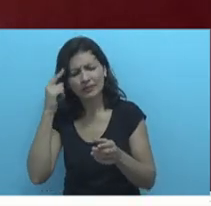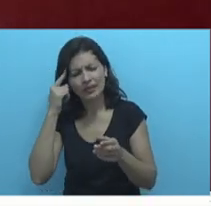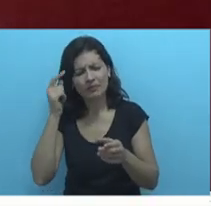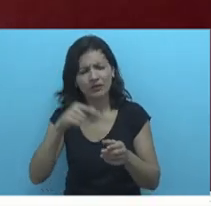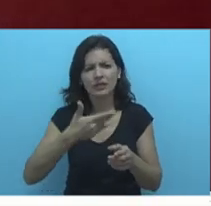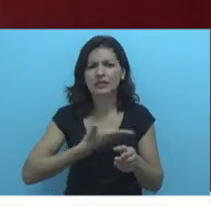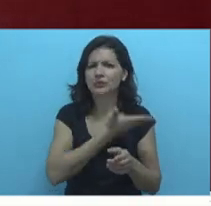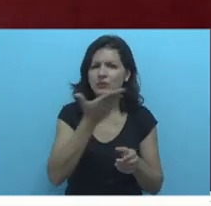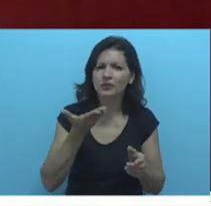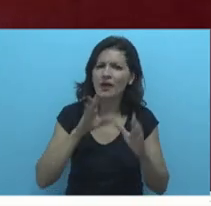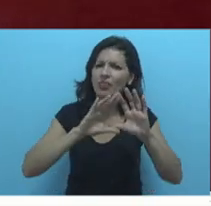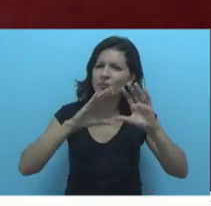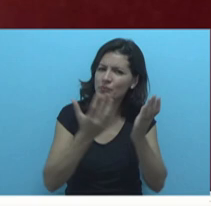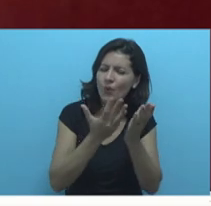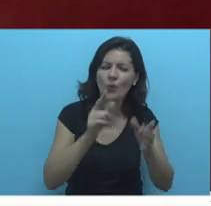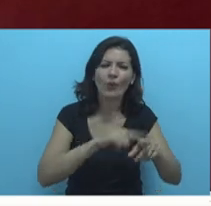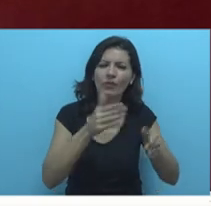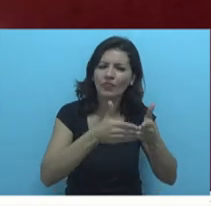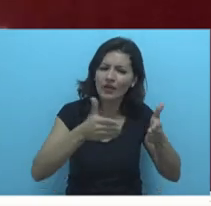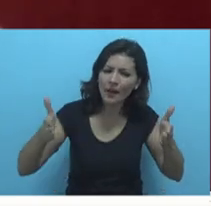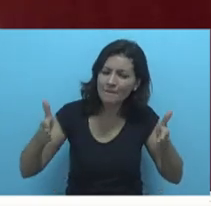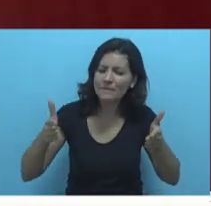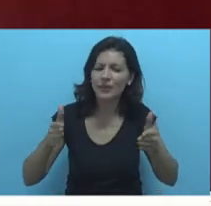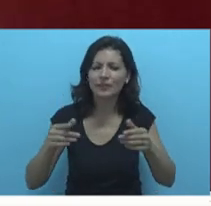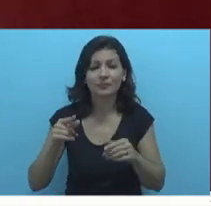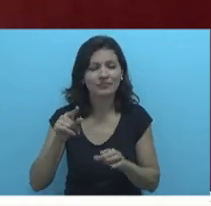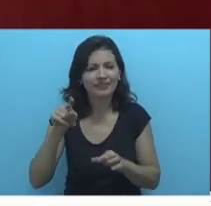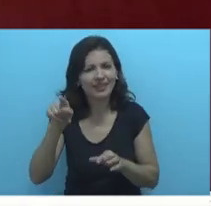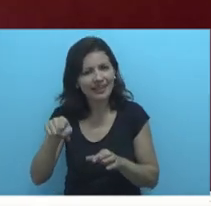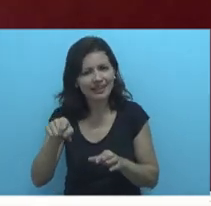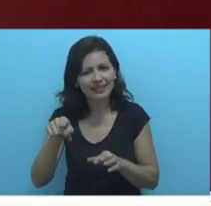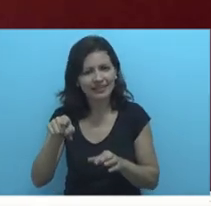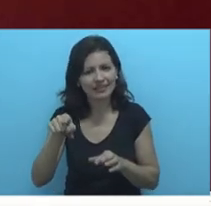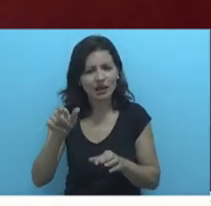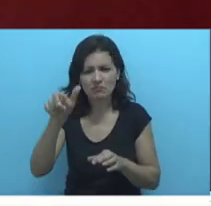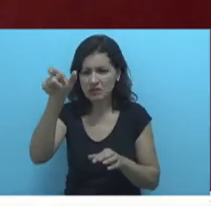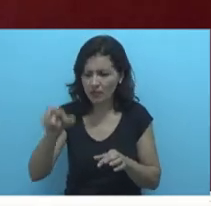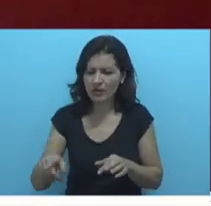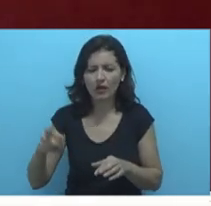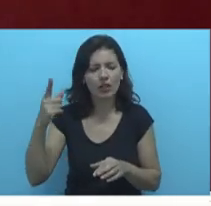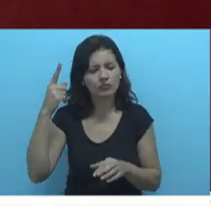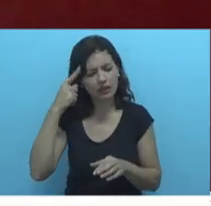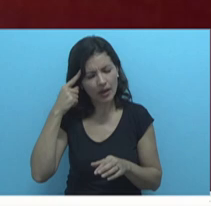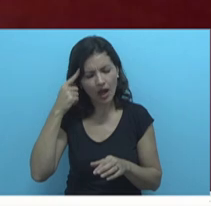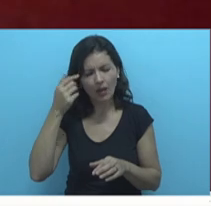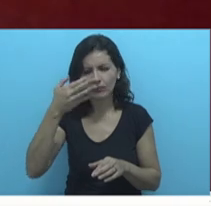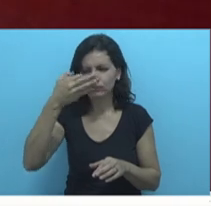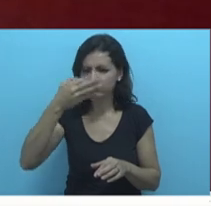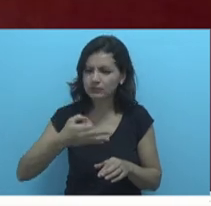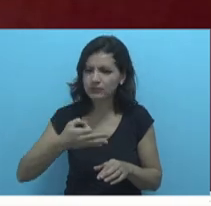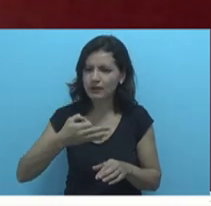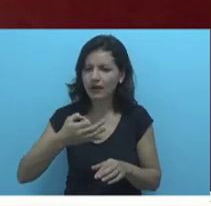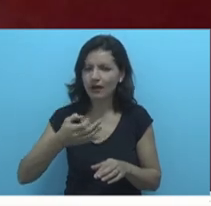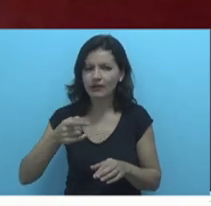sociedad, en este mundo tan convulsionado, que Miguel, con su estilo racional, sobrio, se haya ganado el